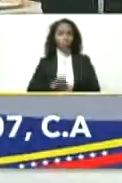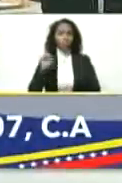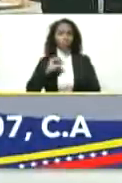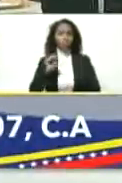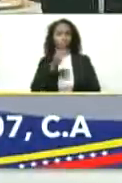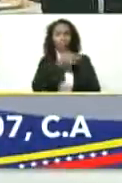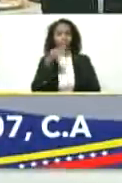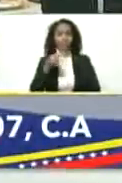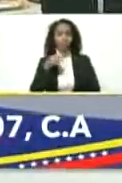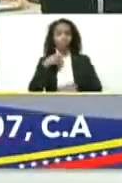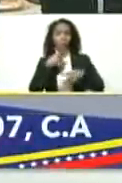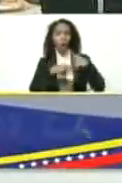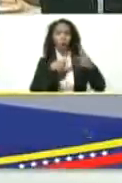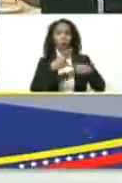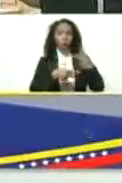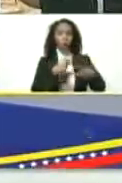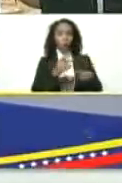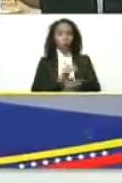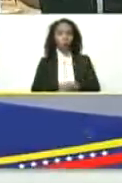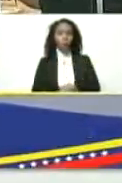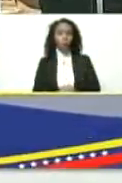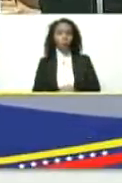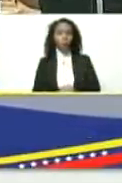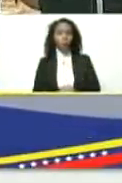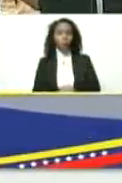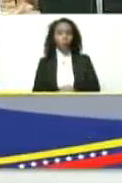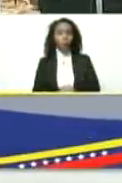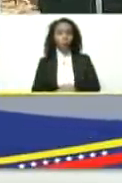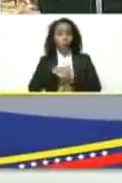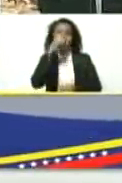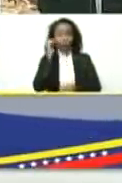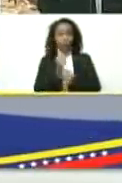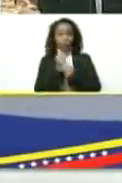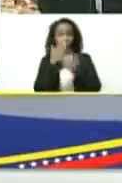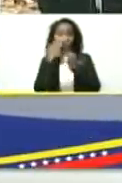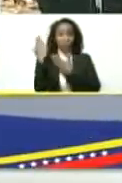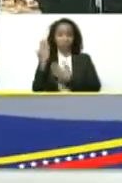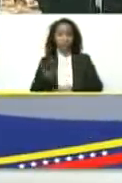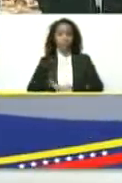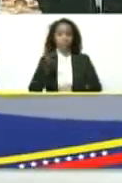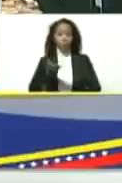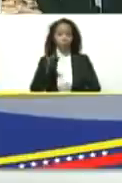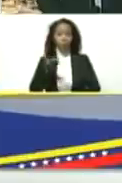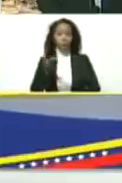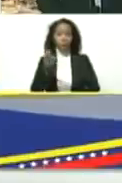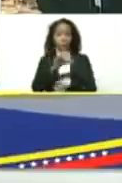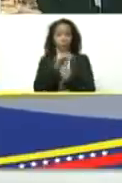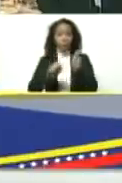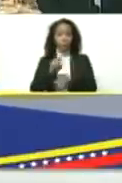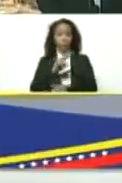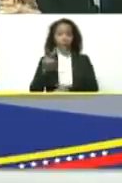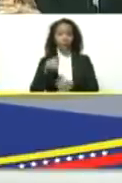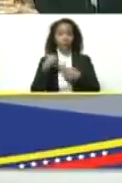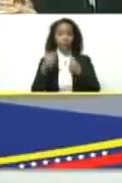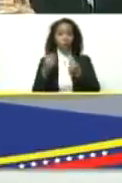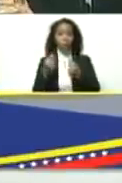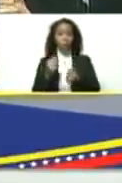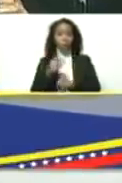Excelente, bueno, a producir, a trabajar. Y fíjense qué importante, vicepresidente de Economía,